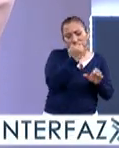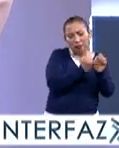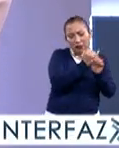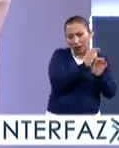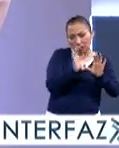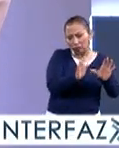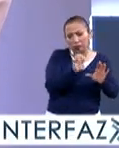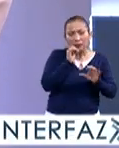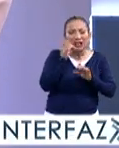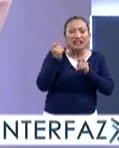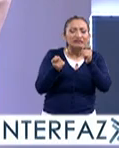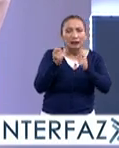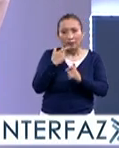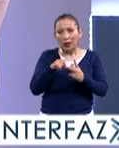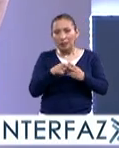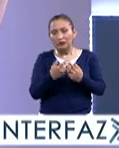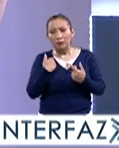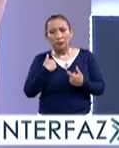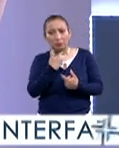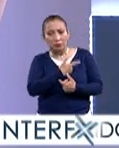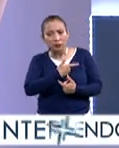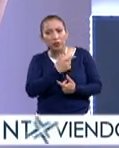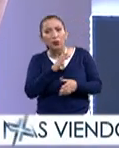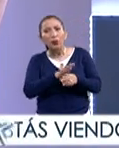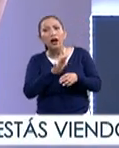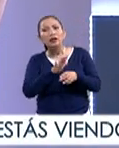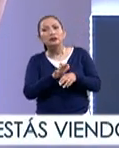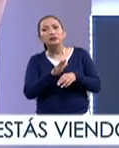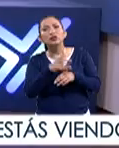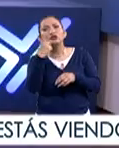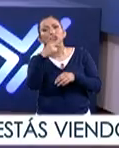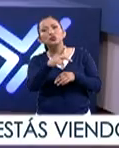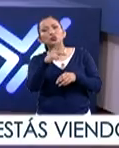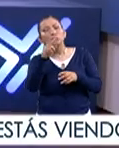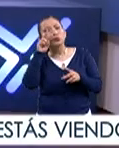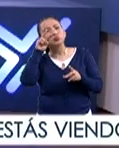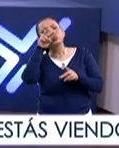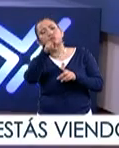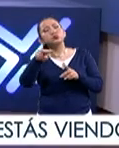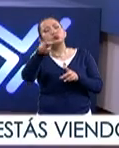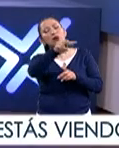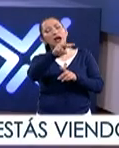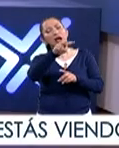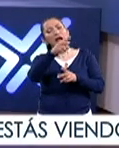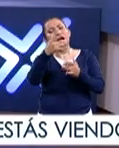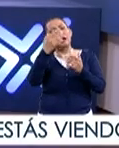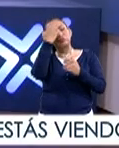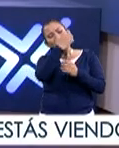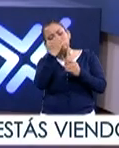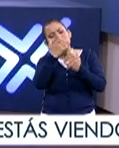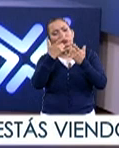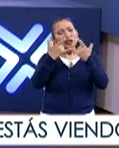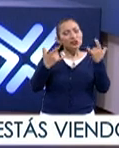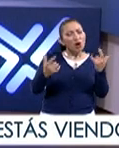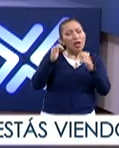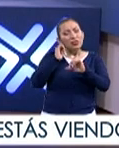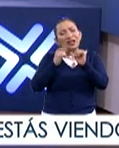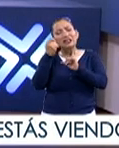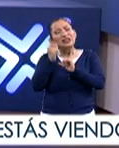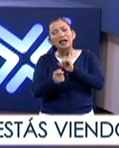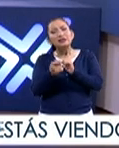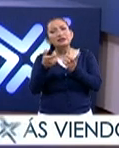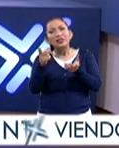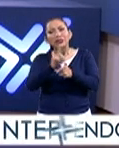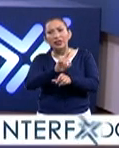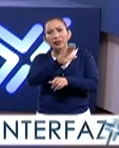académica. Pues para empezar me gustaría pues eso, ¿cuál es su perspectiva antropológica, histórica? ¿Qué significado